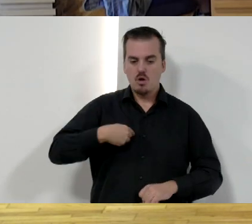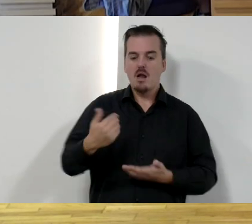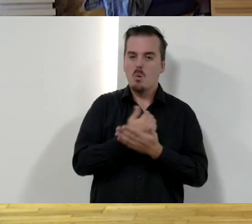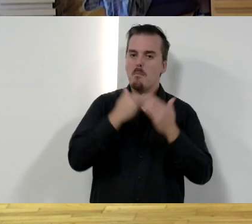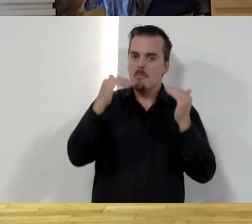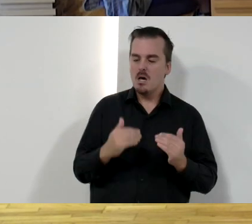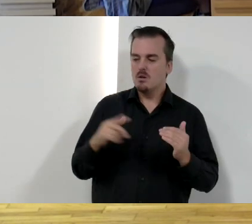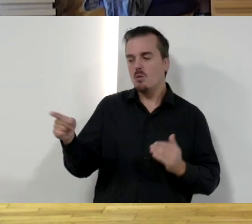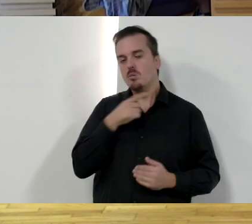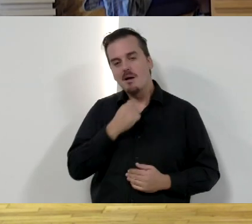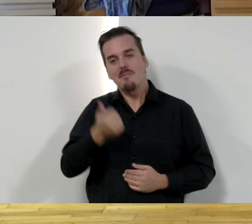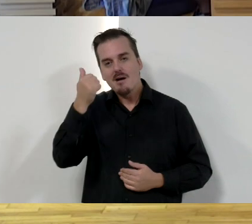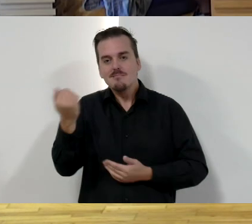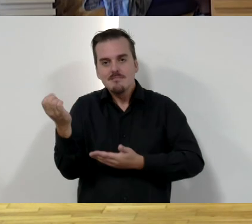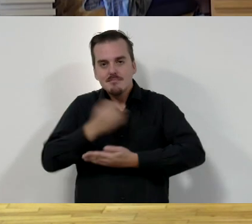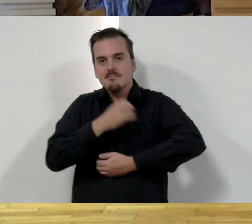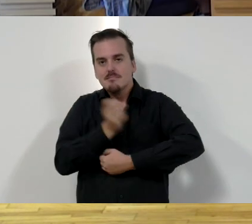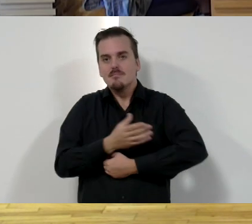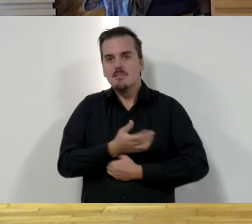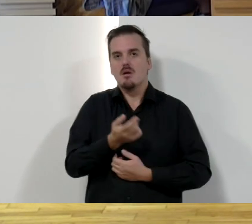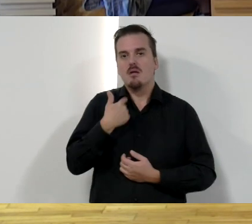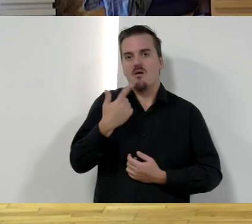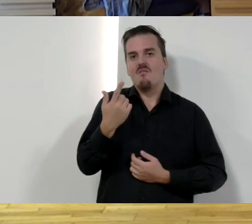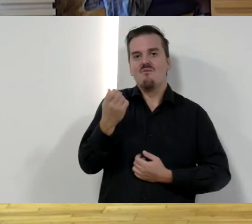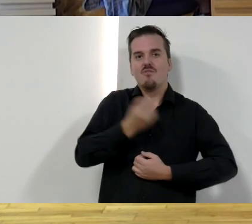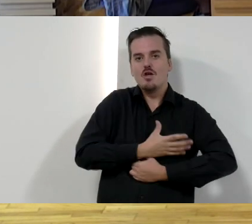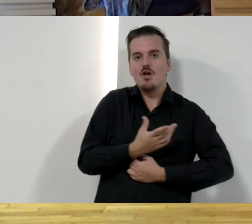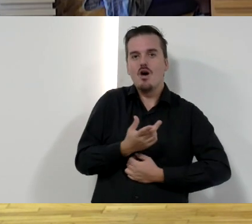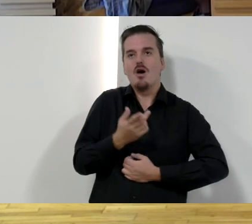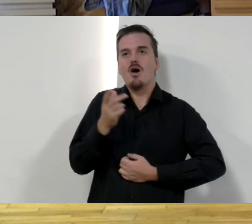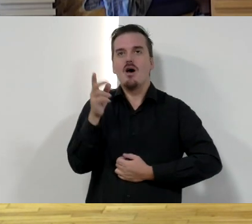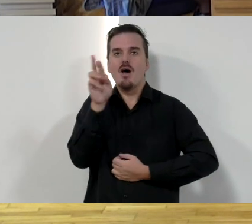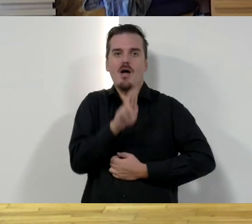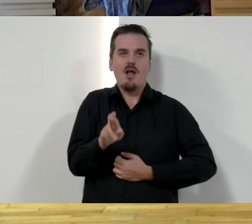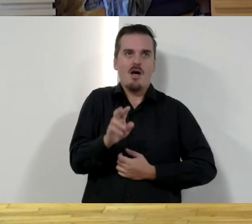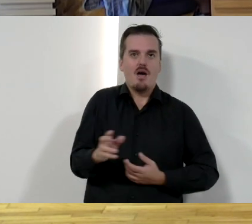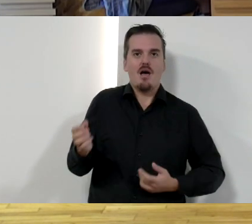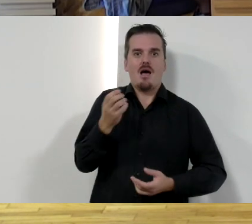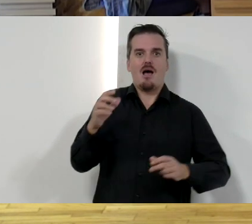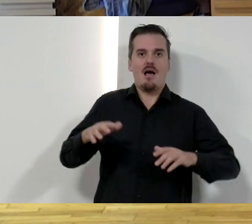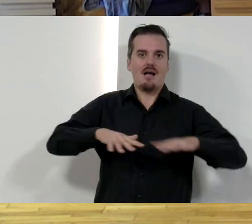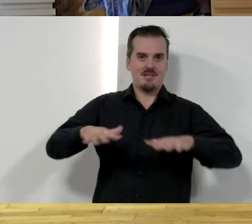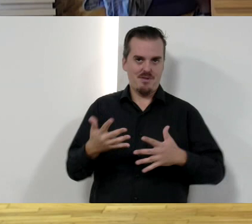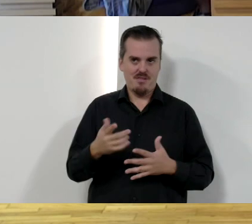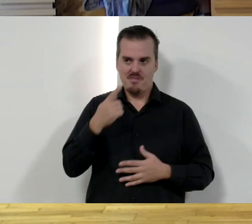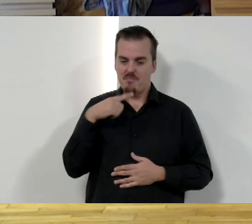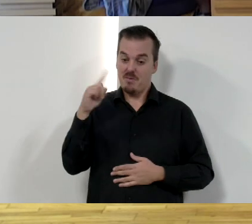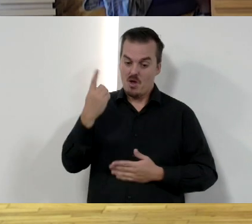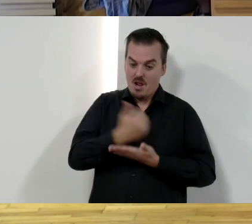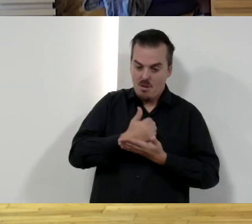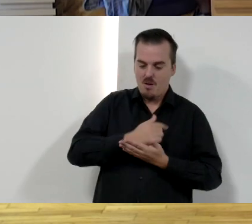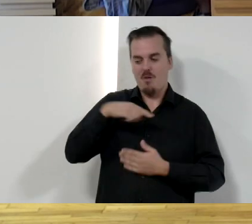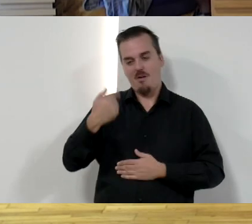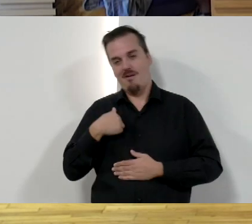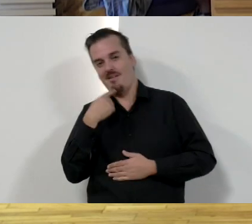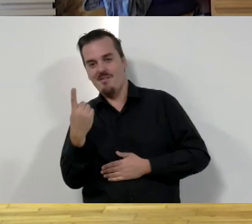más la otra opción, la del fondo de reactivación. Primero recaudo y luego digo que doy 1.000.000 de ayudas. No, esto es pensar a mayores